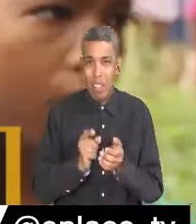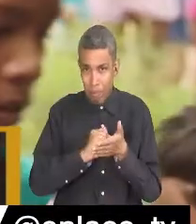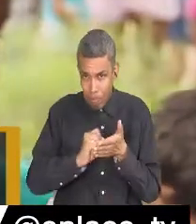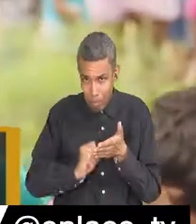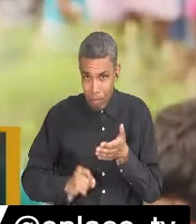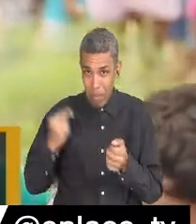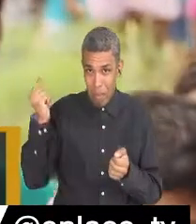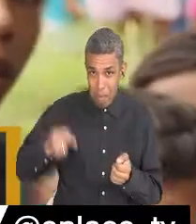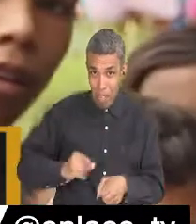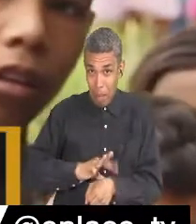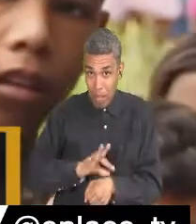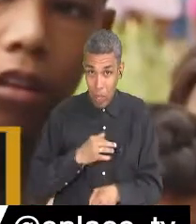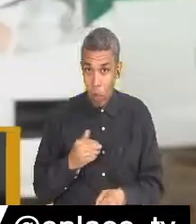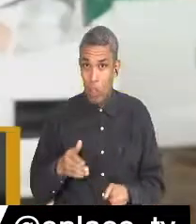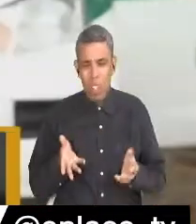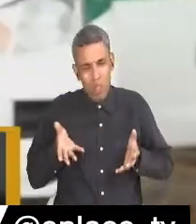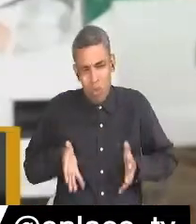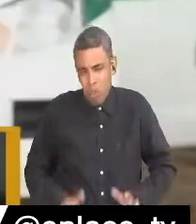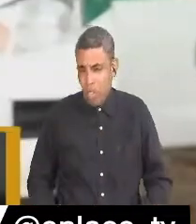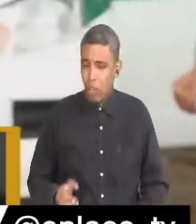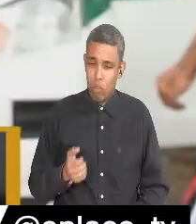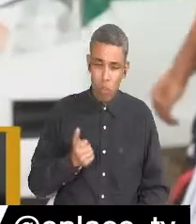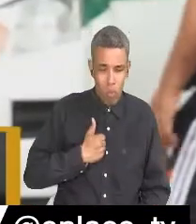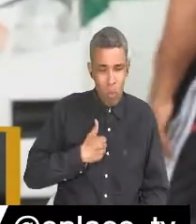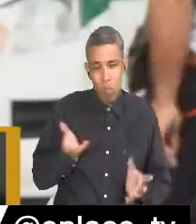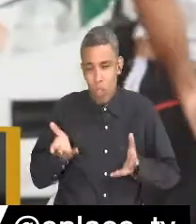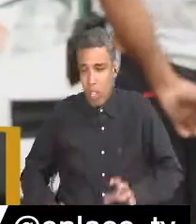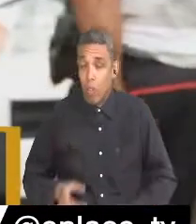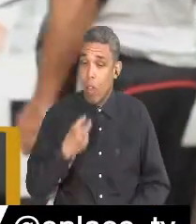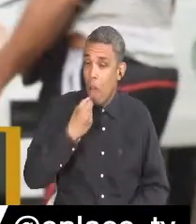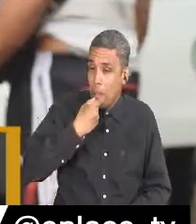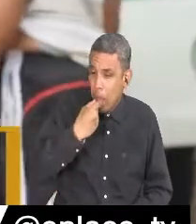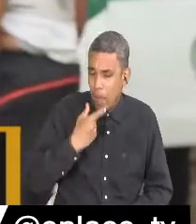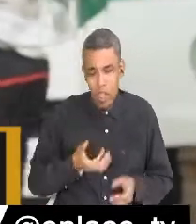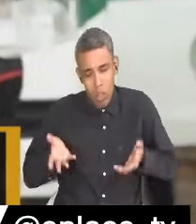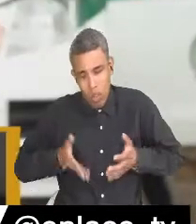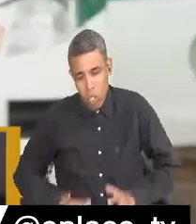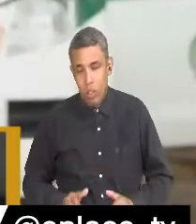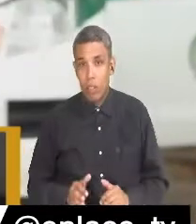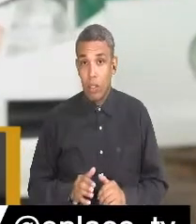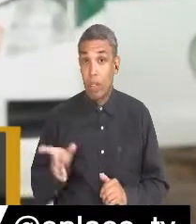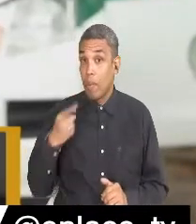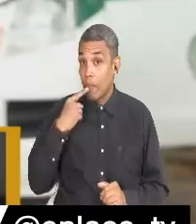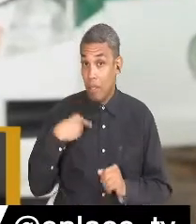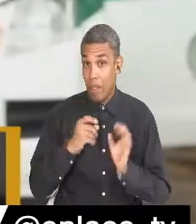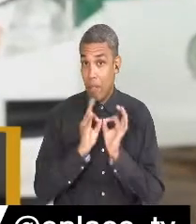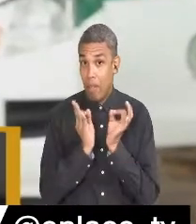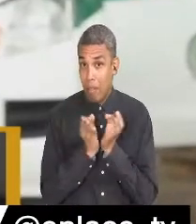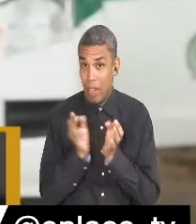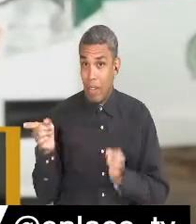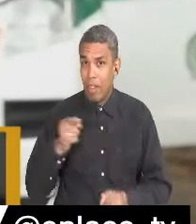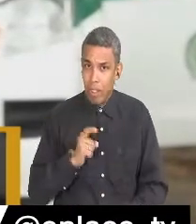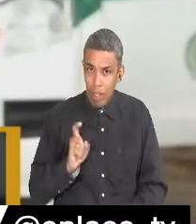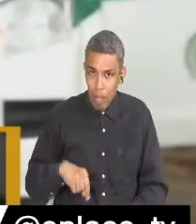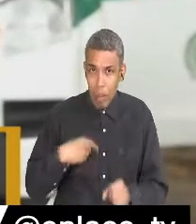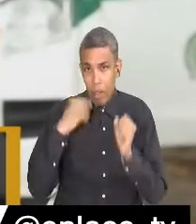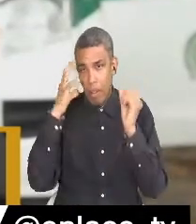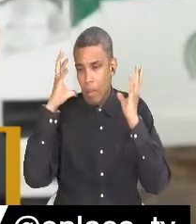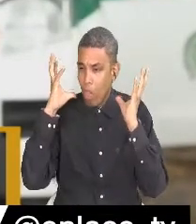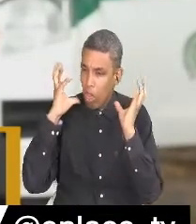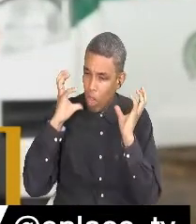con la mamá de él casi no quería tomarse los medicamentos. Sus seres queridos aseguran que la víctima tomaba medicamentos para situaciones depresivas que venía